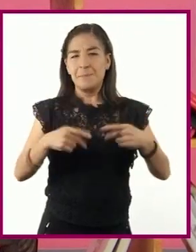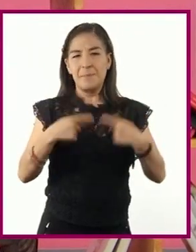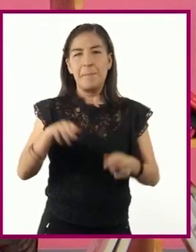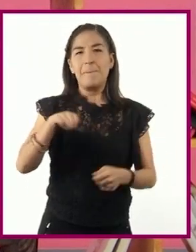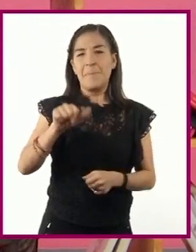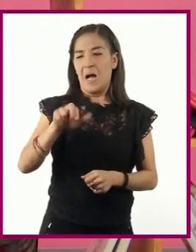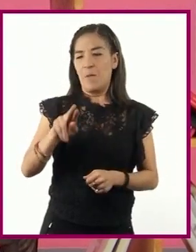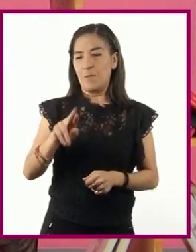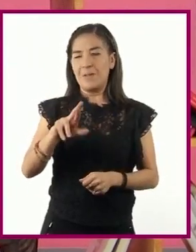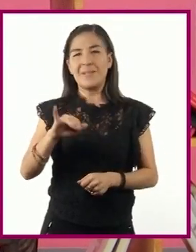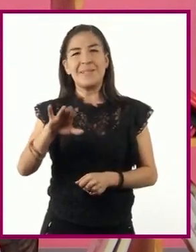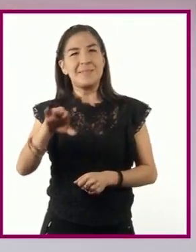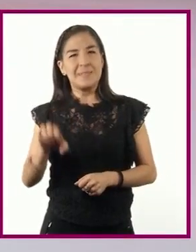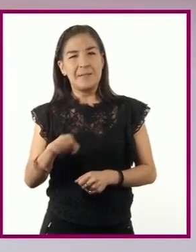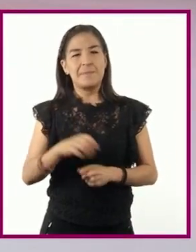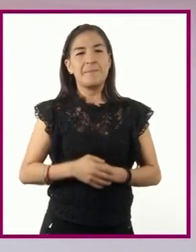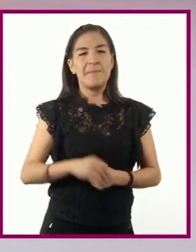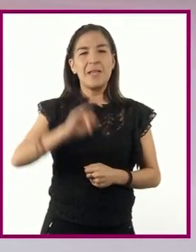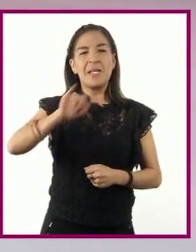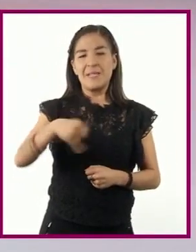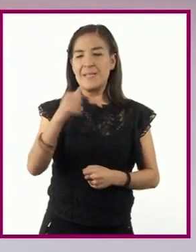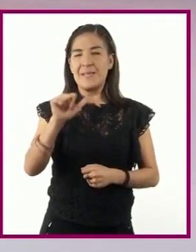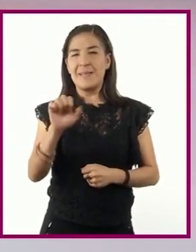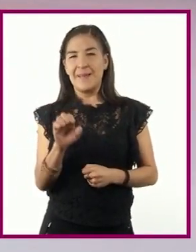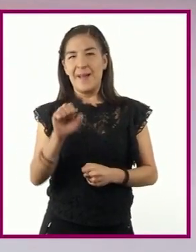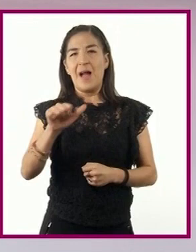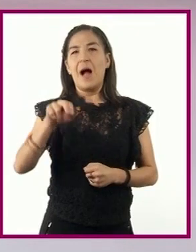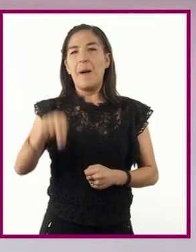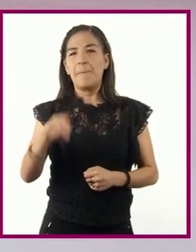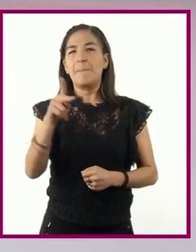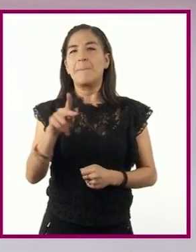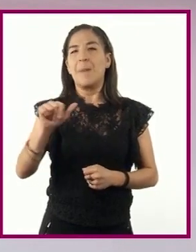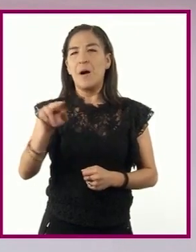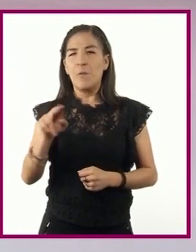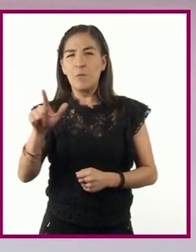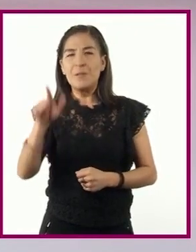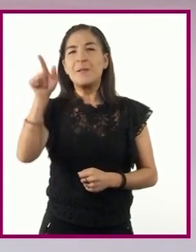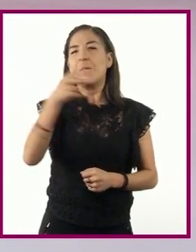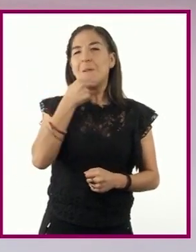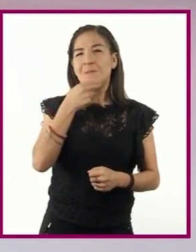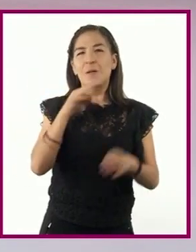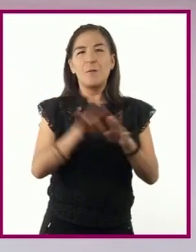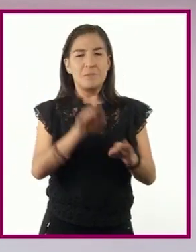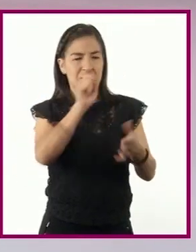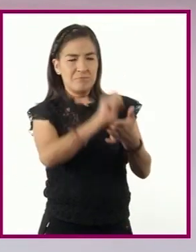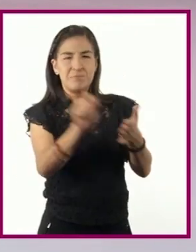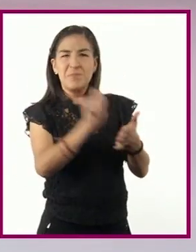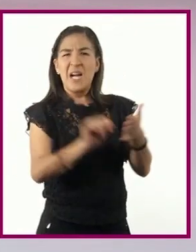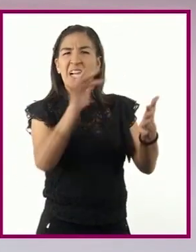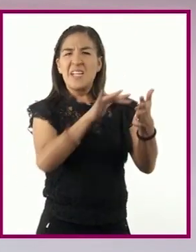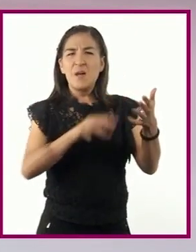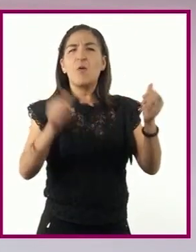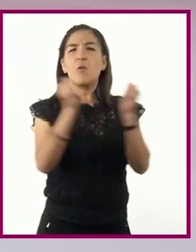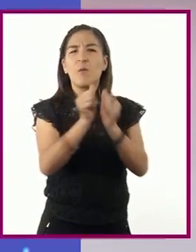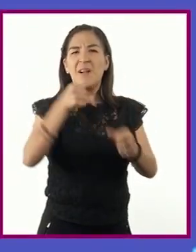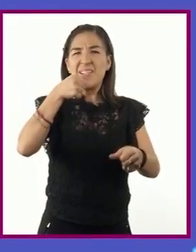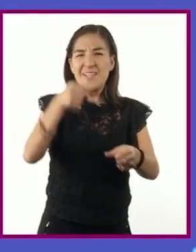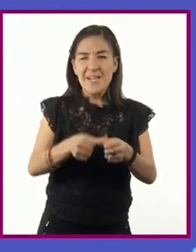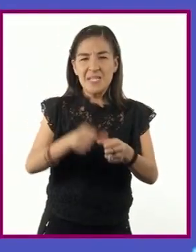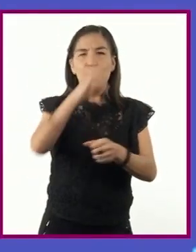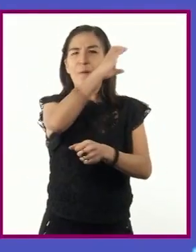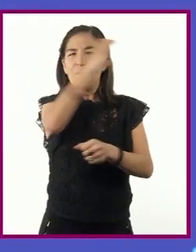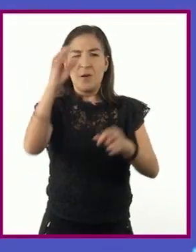Maurice Lemaitre y Jean-Paul Courtier. Hacían libros en los que colocaban letras junto a